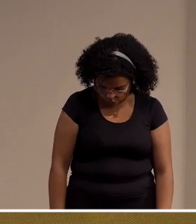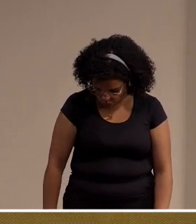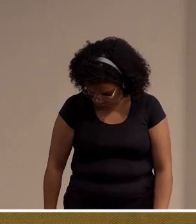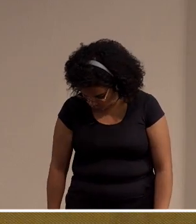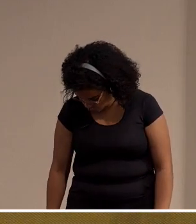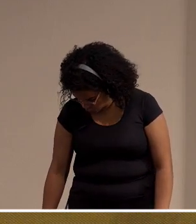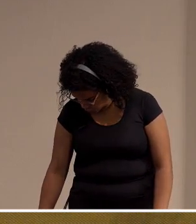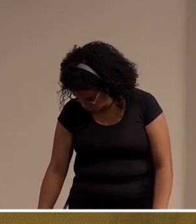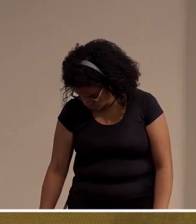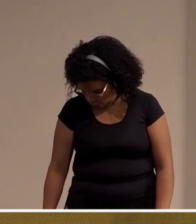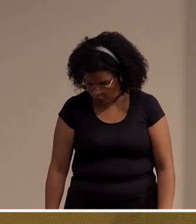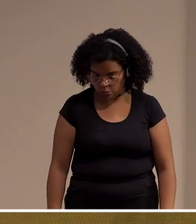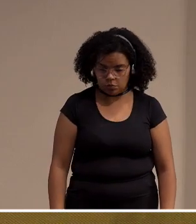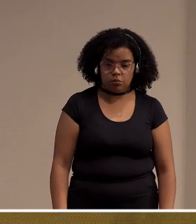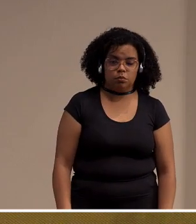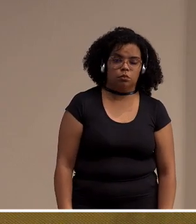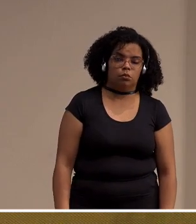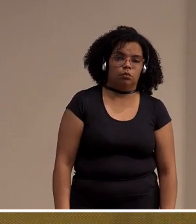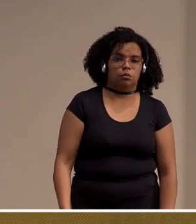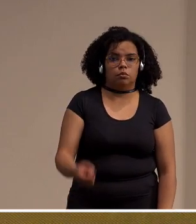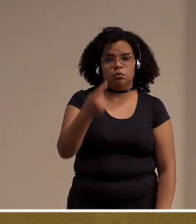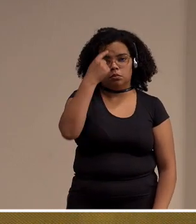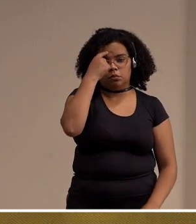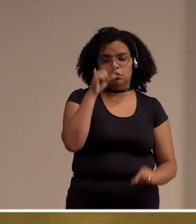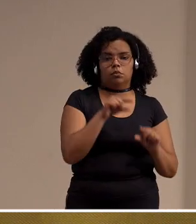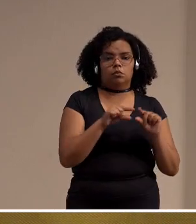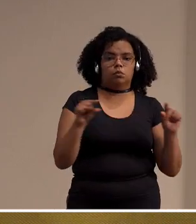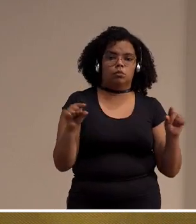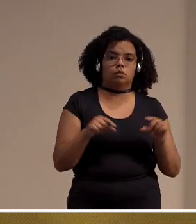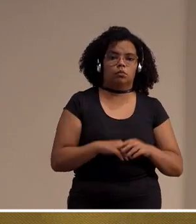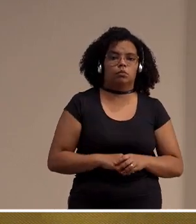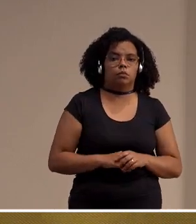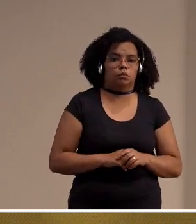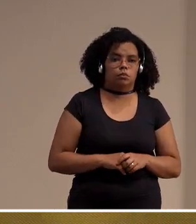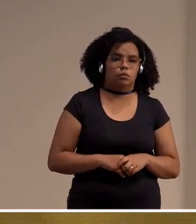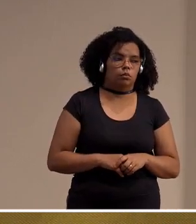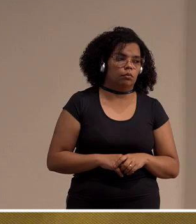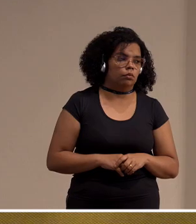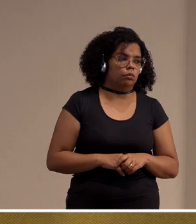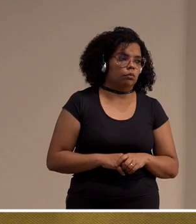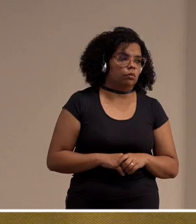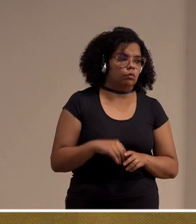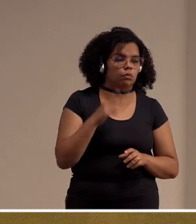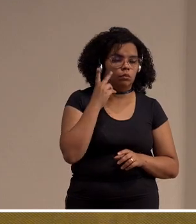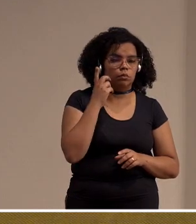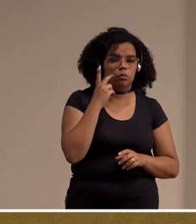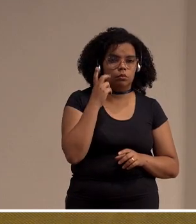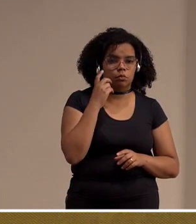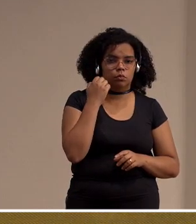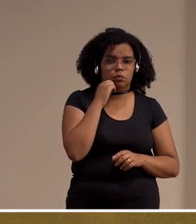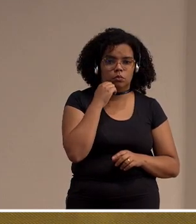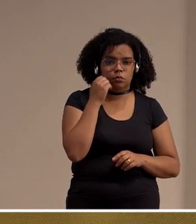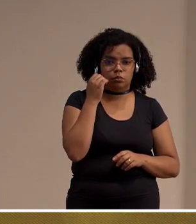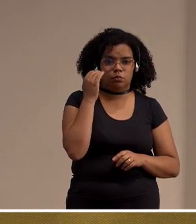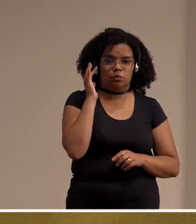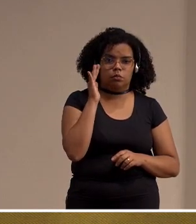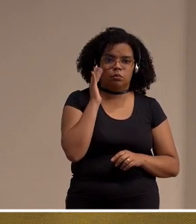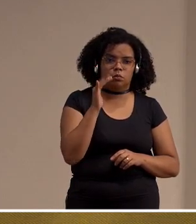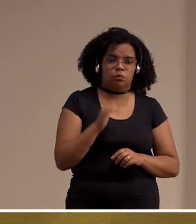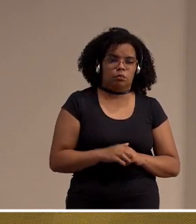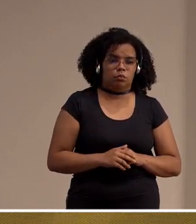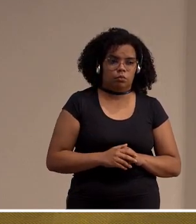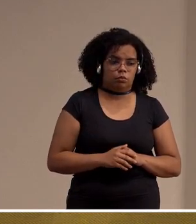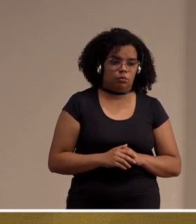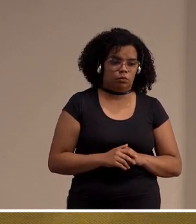frase común que tienen los lectores de ficción científica, que como los